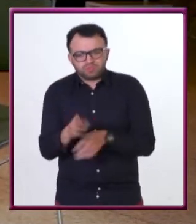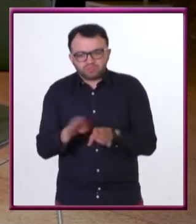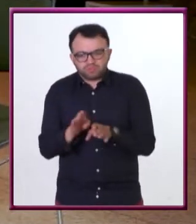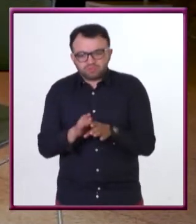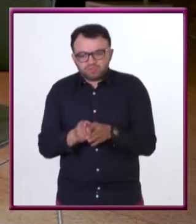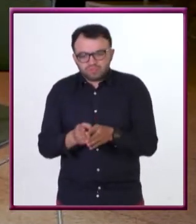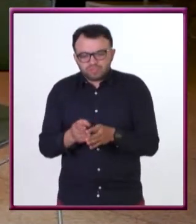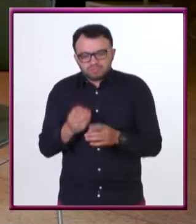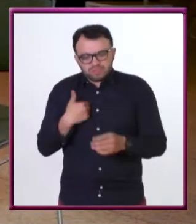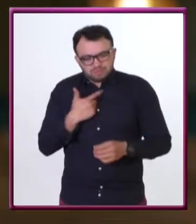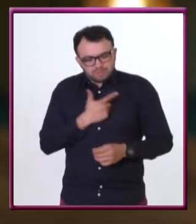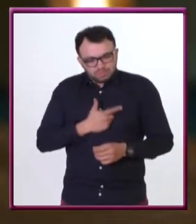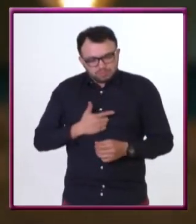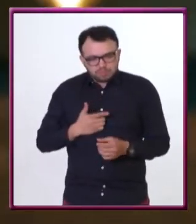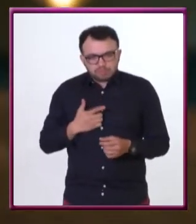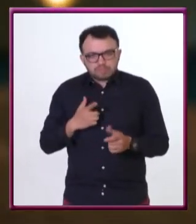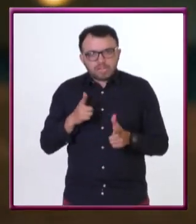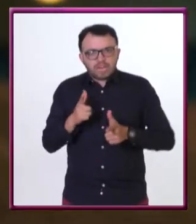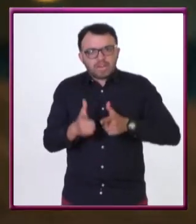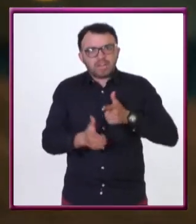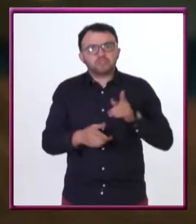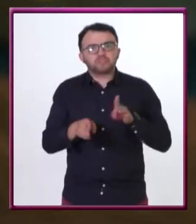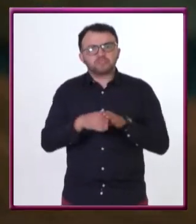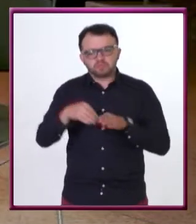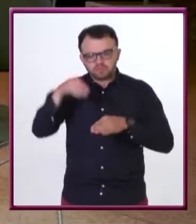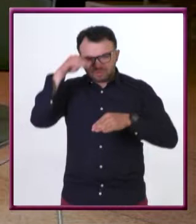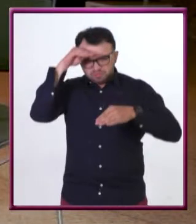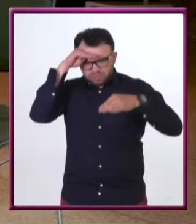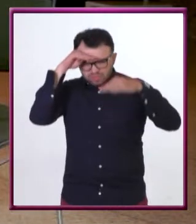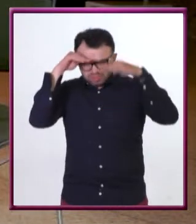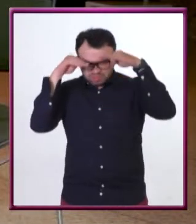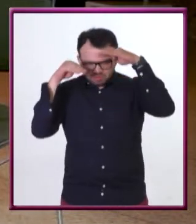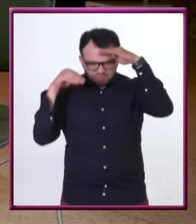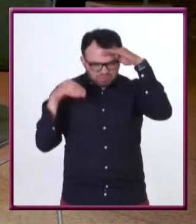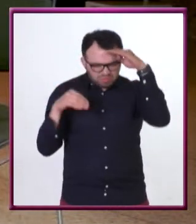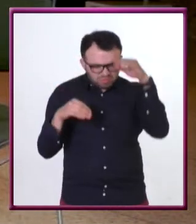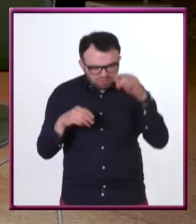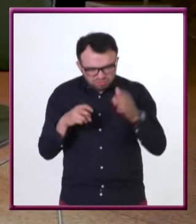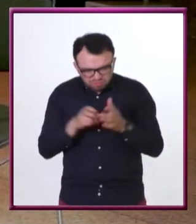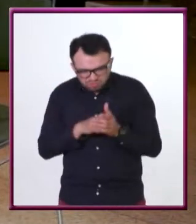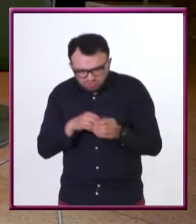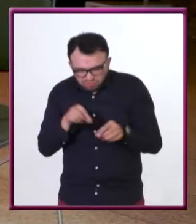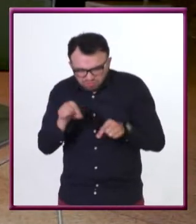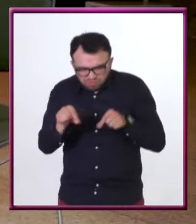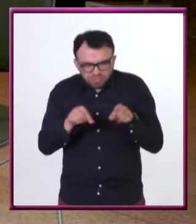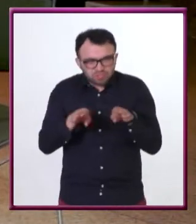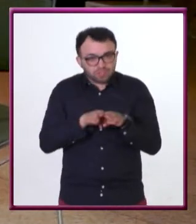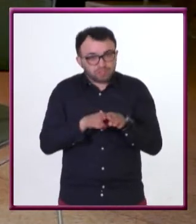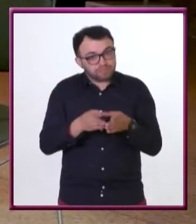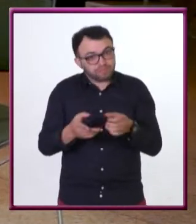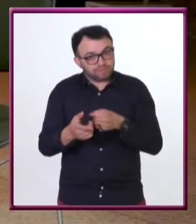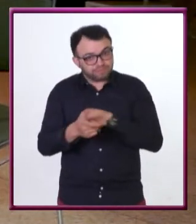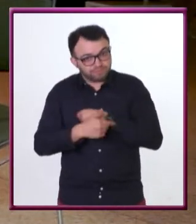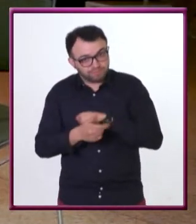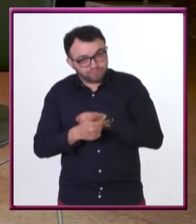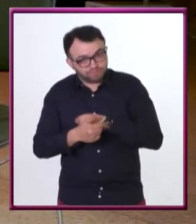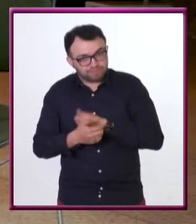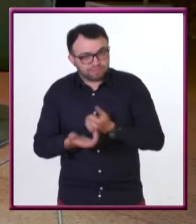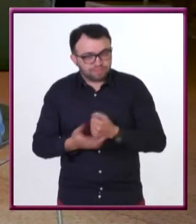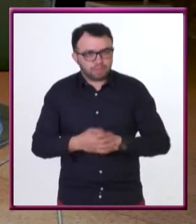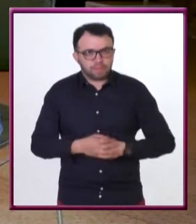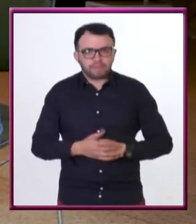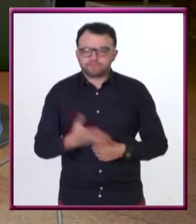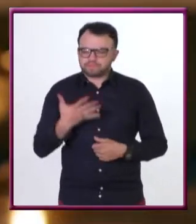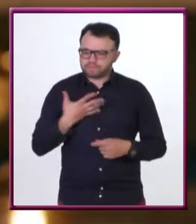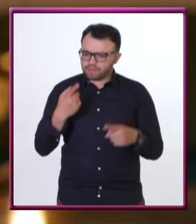gusta jugar lento. Pero entonces, el reloj, Dina. Sí, el reloj. Pues hay varios tipos de